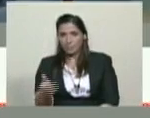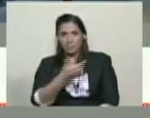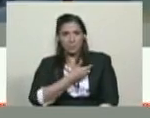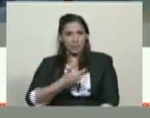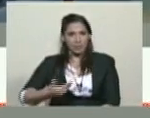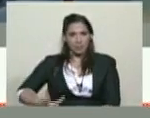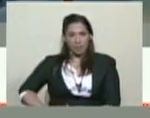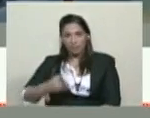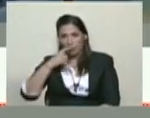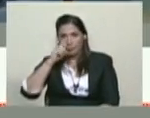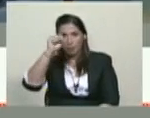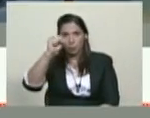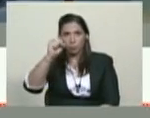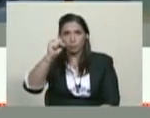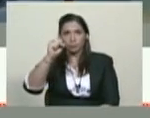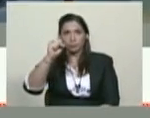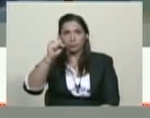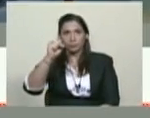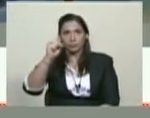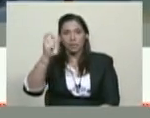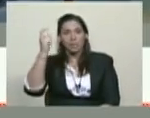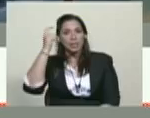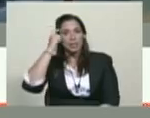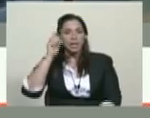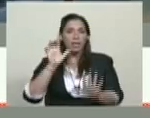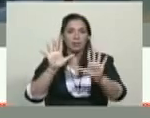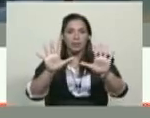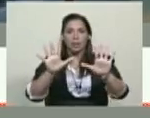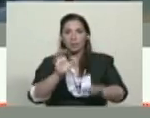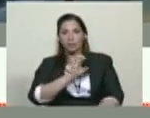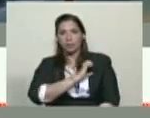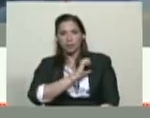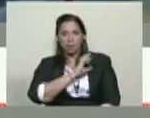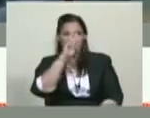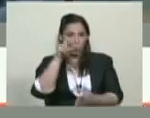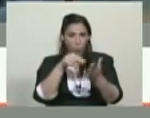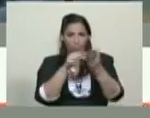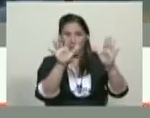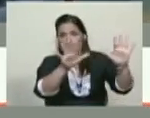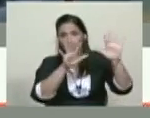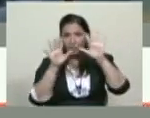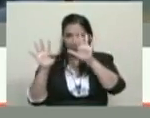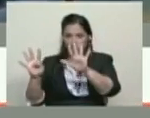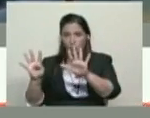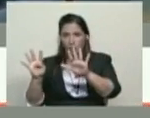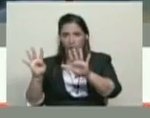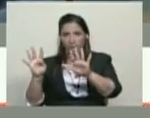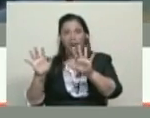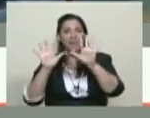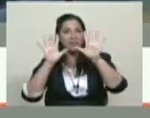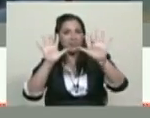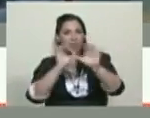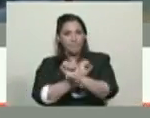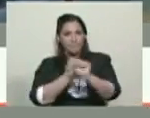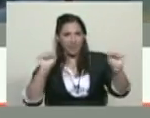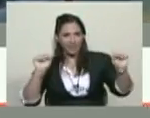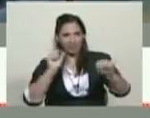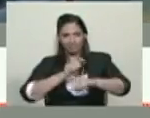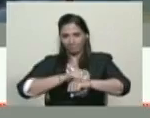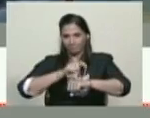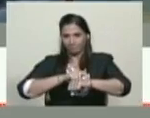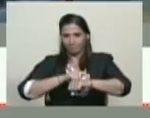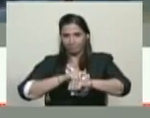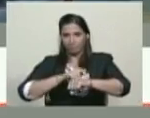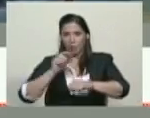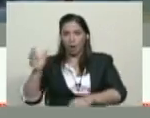moros para el día 10 de enero del 2019 a las 10 de la mañana para que se